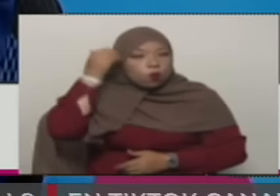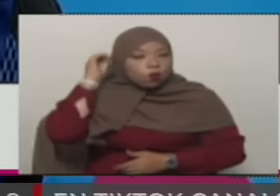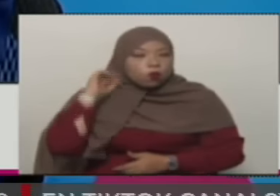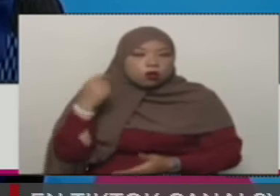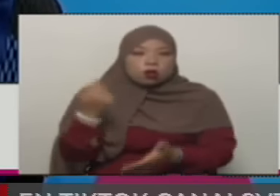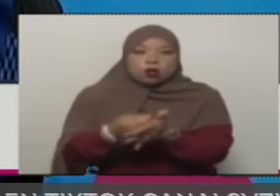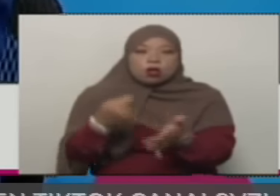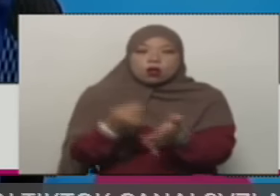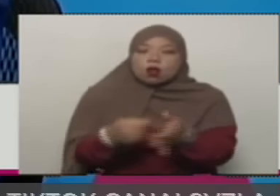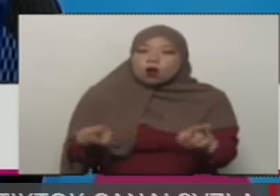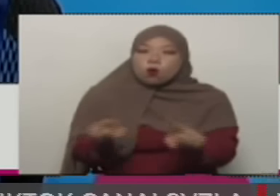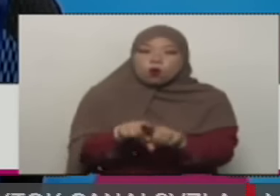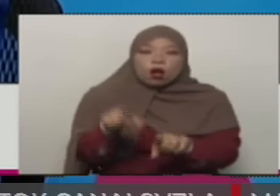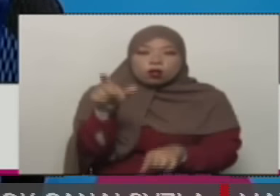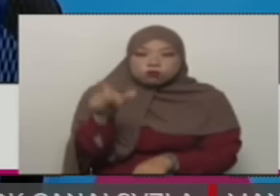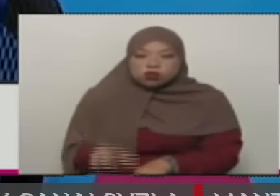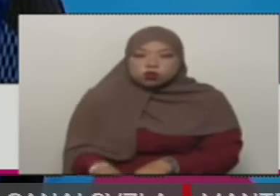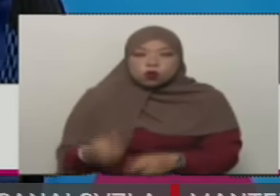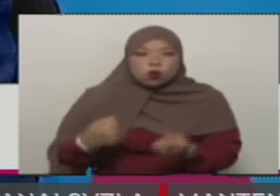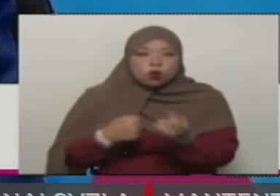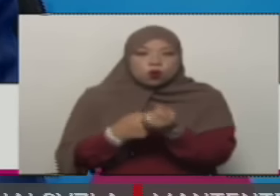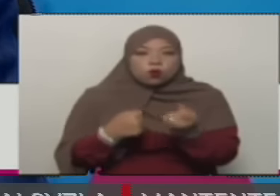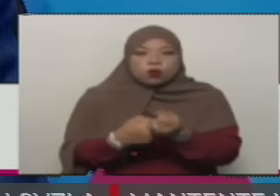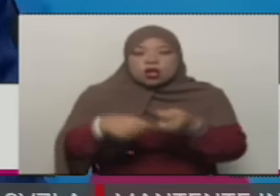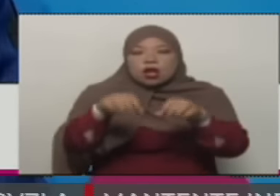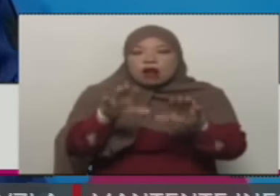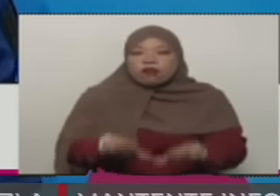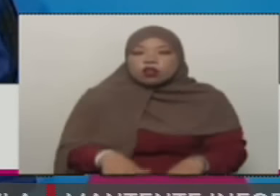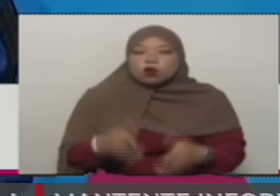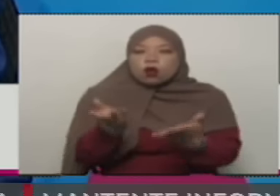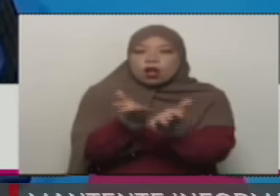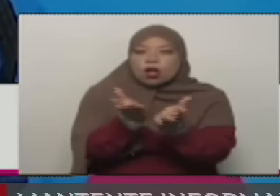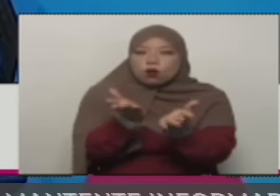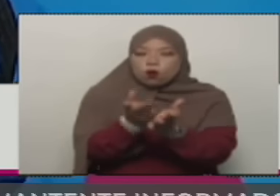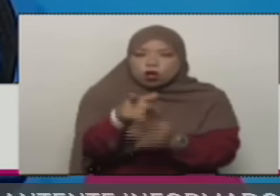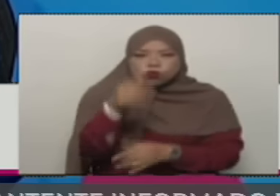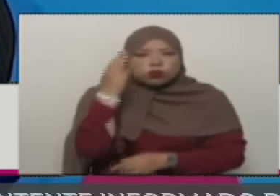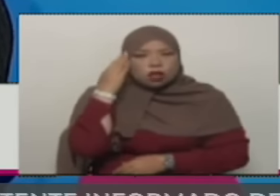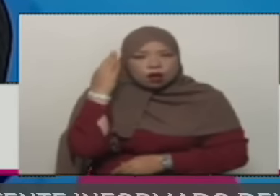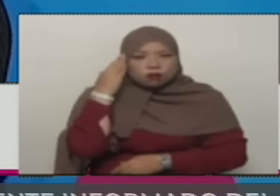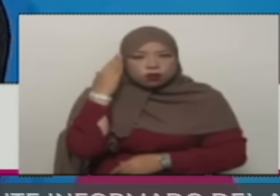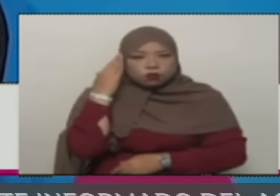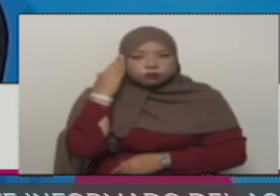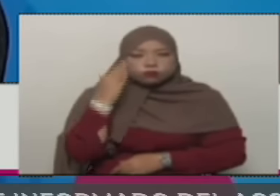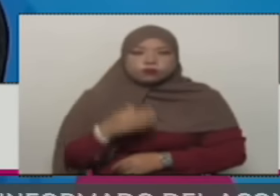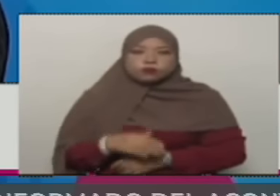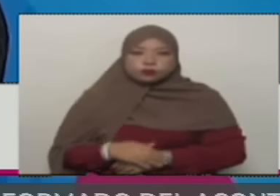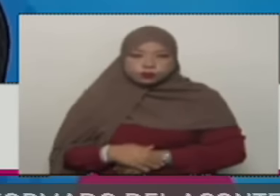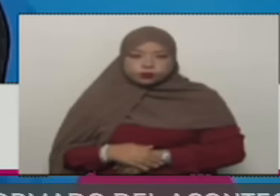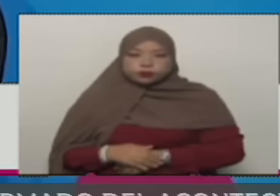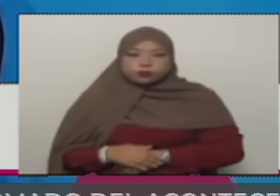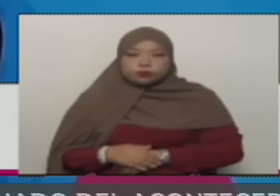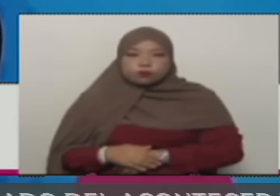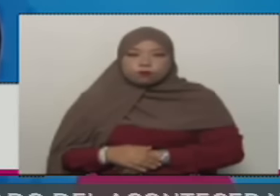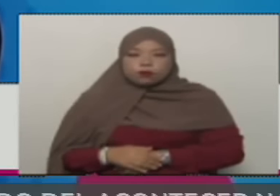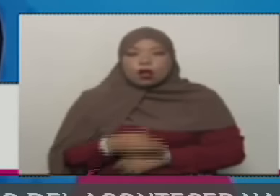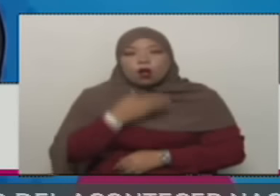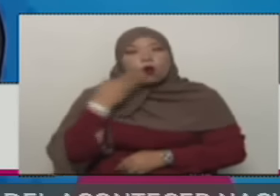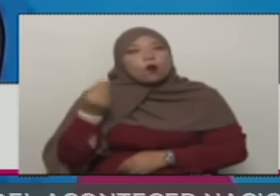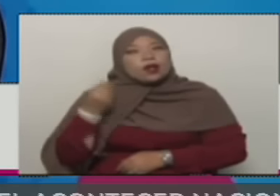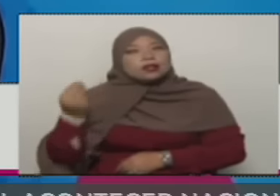de la delincuencia y eran desertores escolares. Héctor, tú lo sabes, Amelia, Reyes, eran